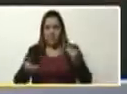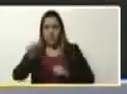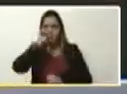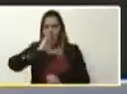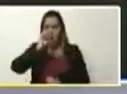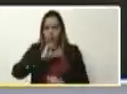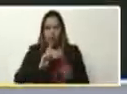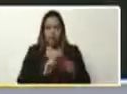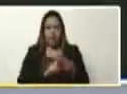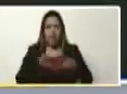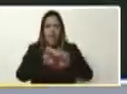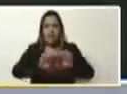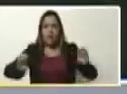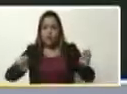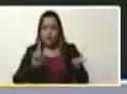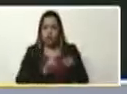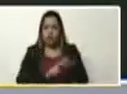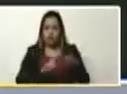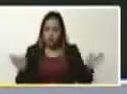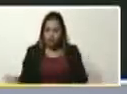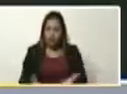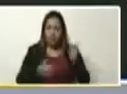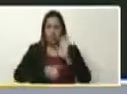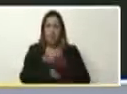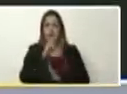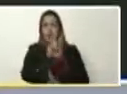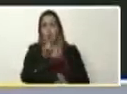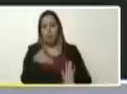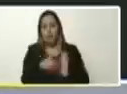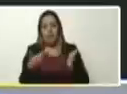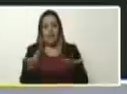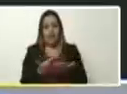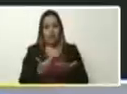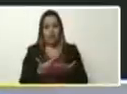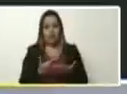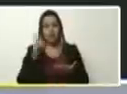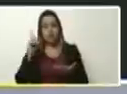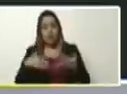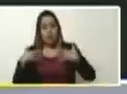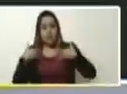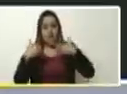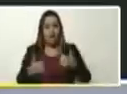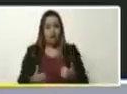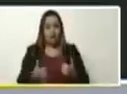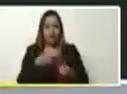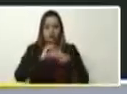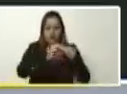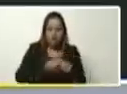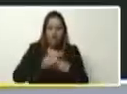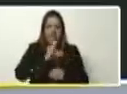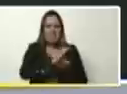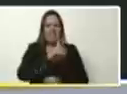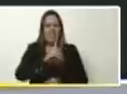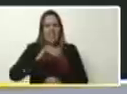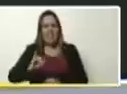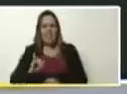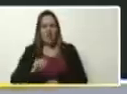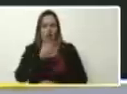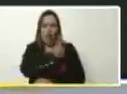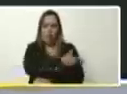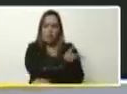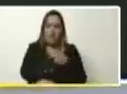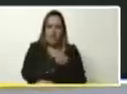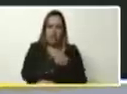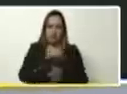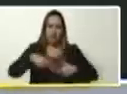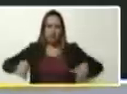agua, en educación, recuperar más de 2.000 escuelas, en salud, recuperar CDI, ambulatorios, hospitales, y